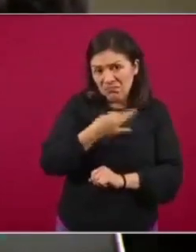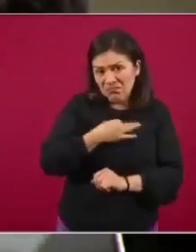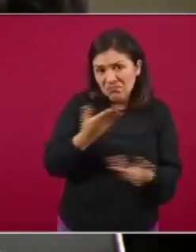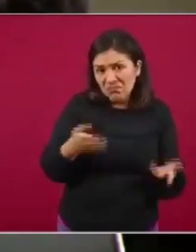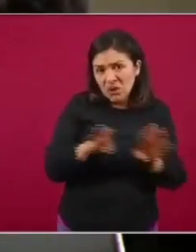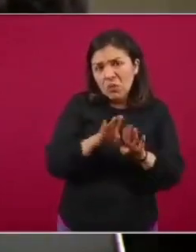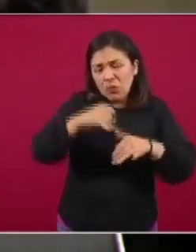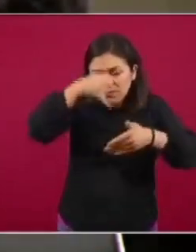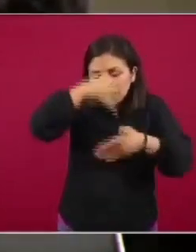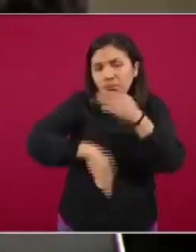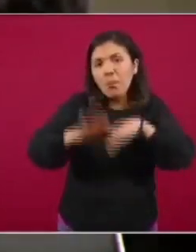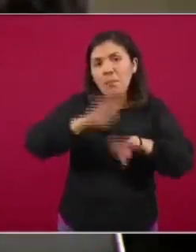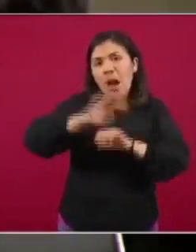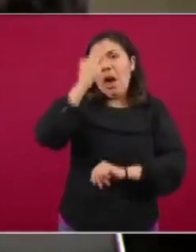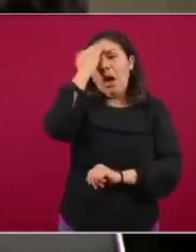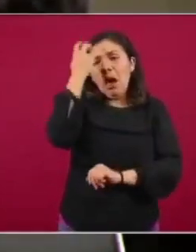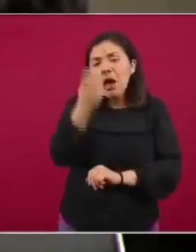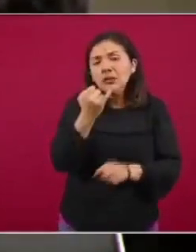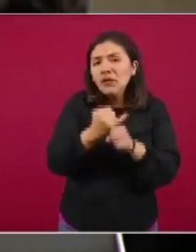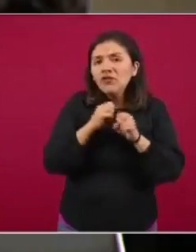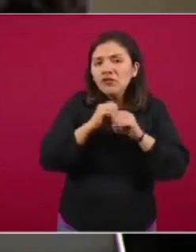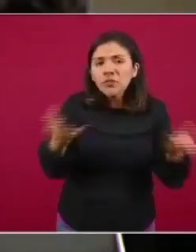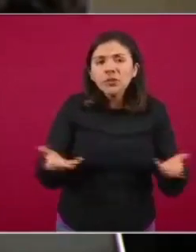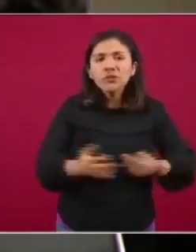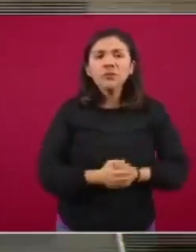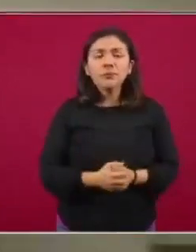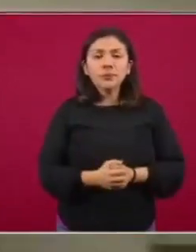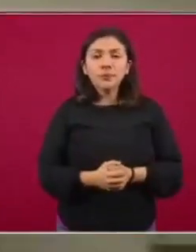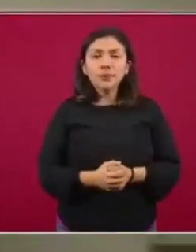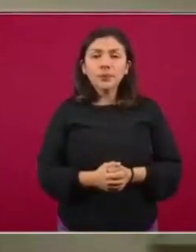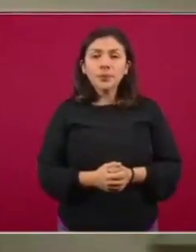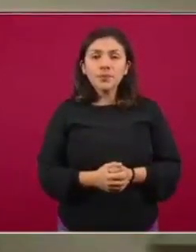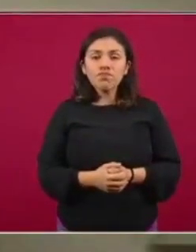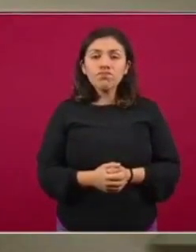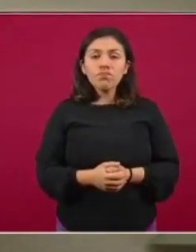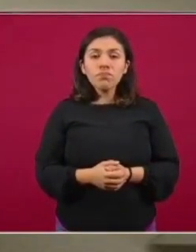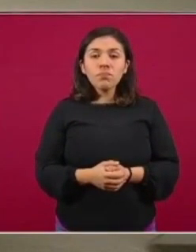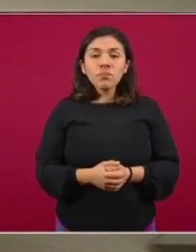digamos, ampliar un poco la información que ya nos han dado a conocer. Gracias.